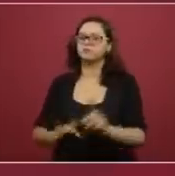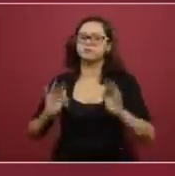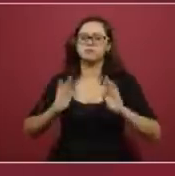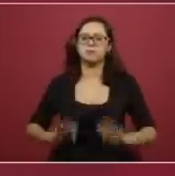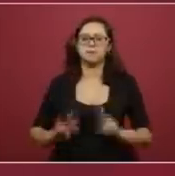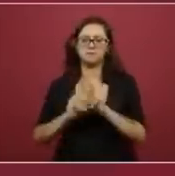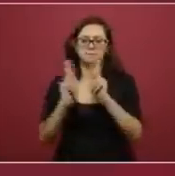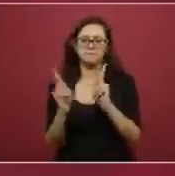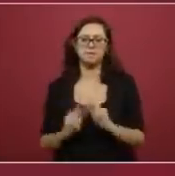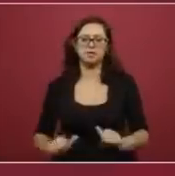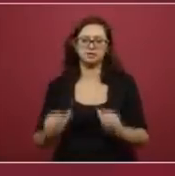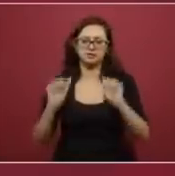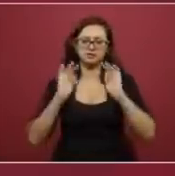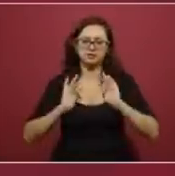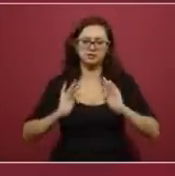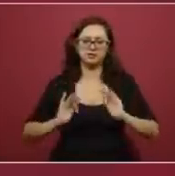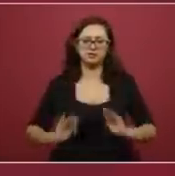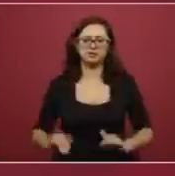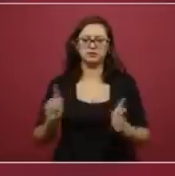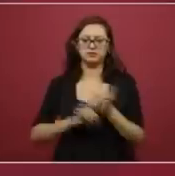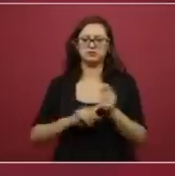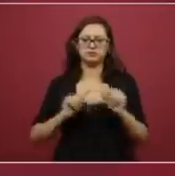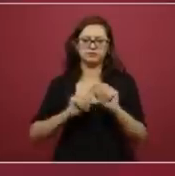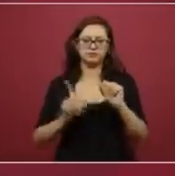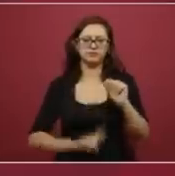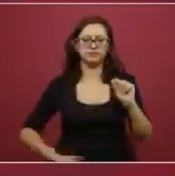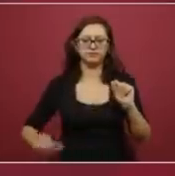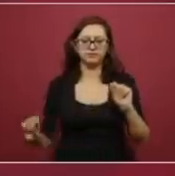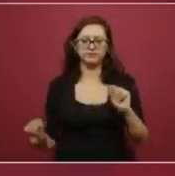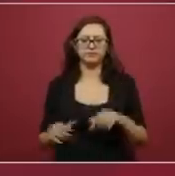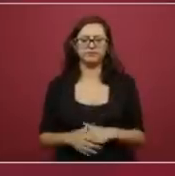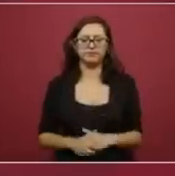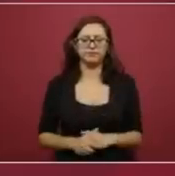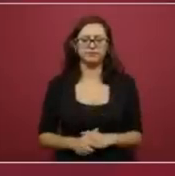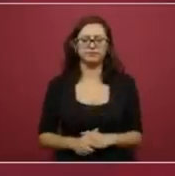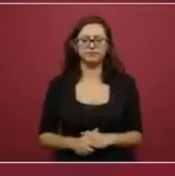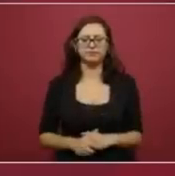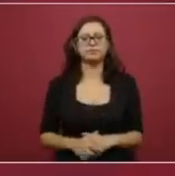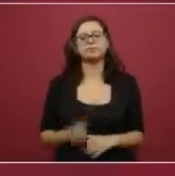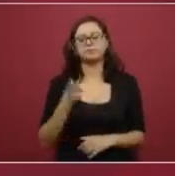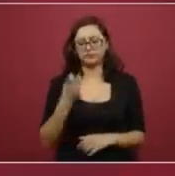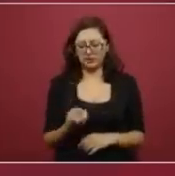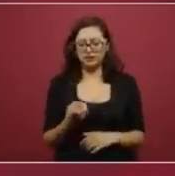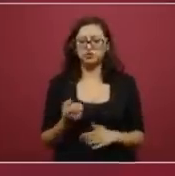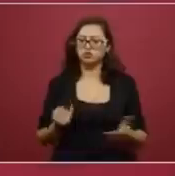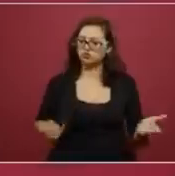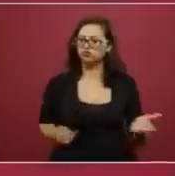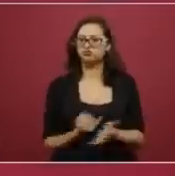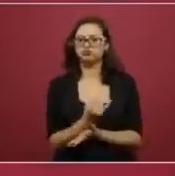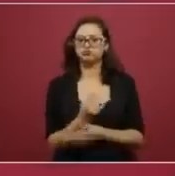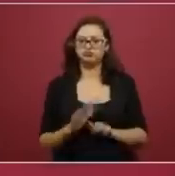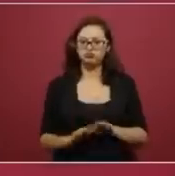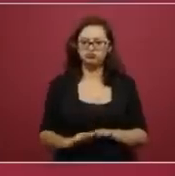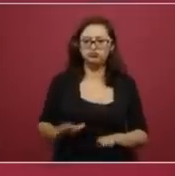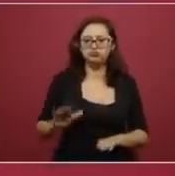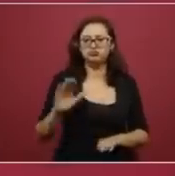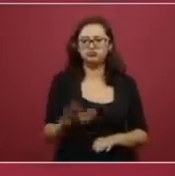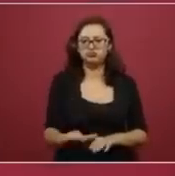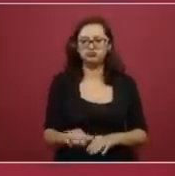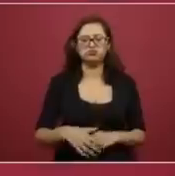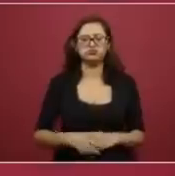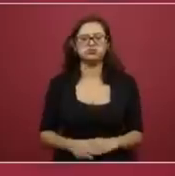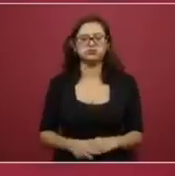tranquilidad en el país el mandatario retomó el tema de los precios de los hidrocarburos y dijo que está